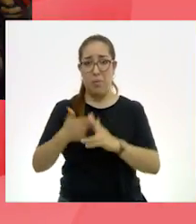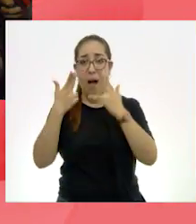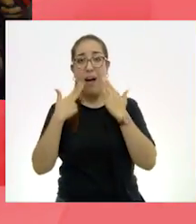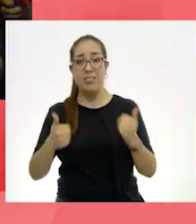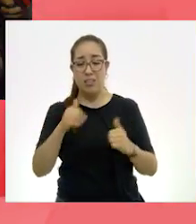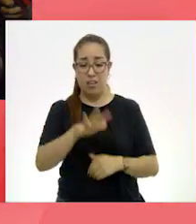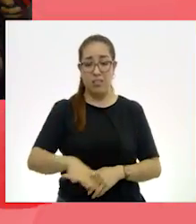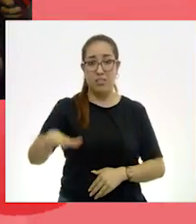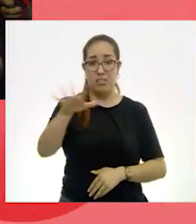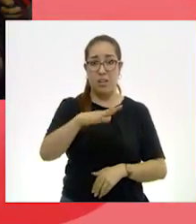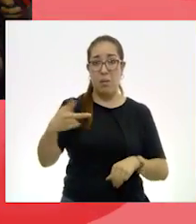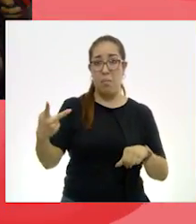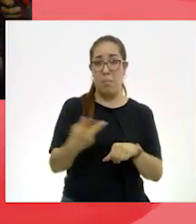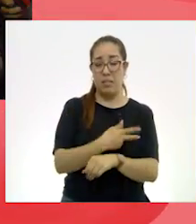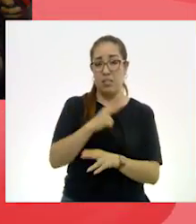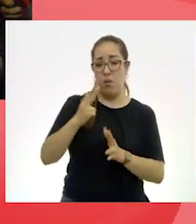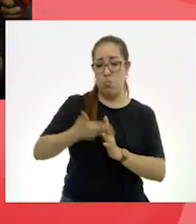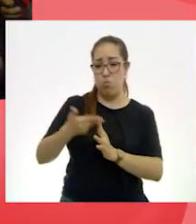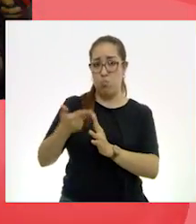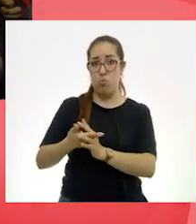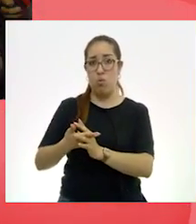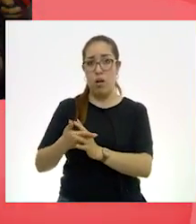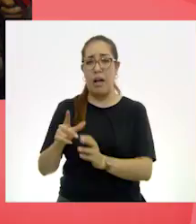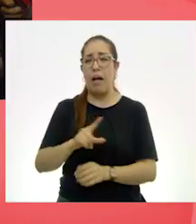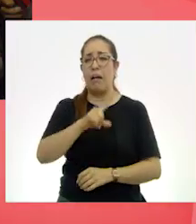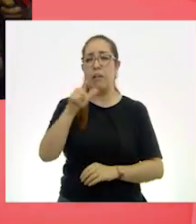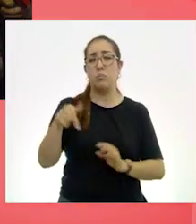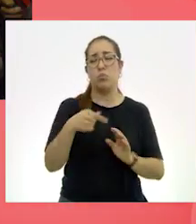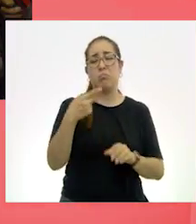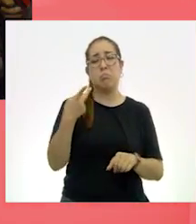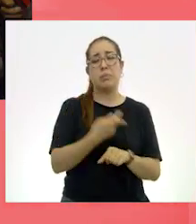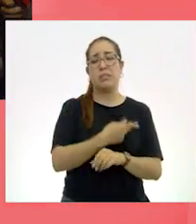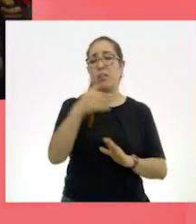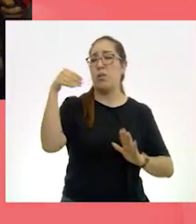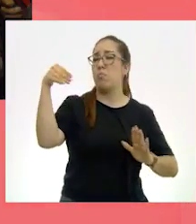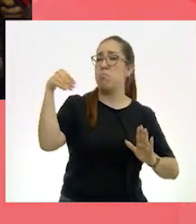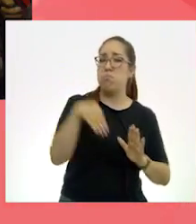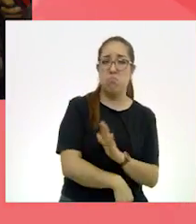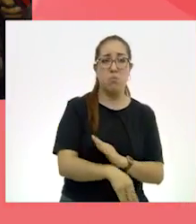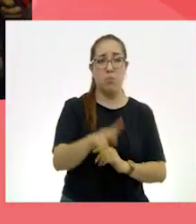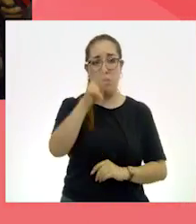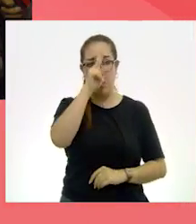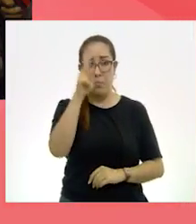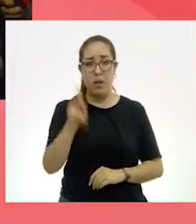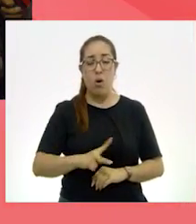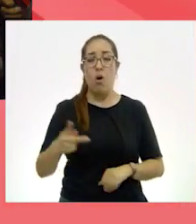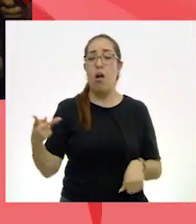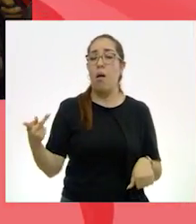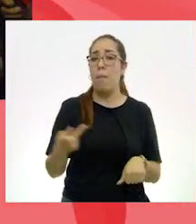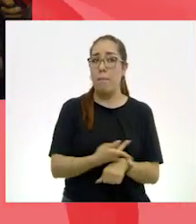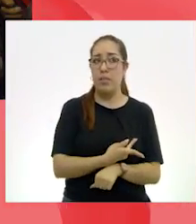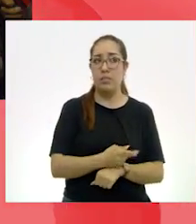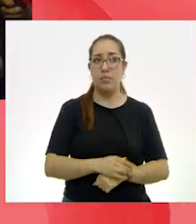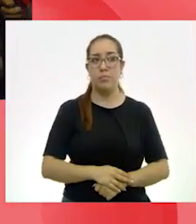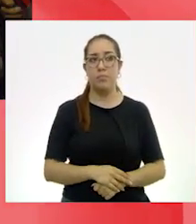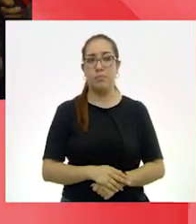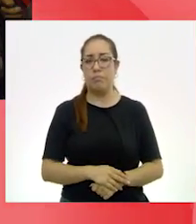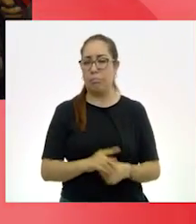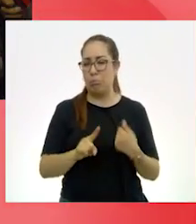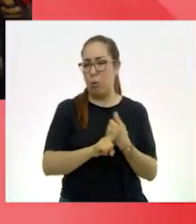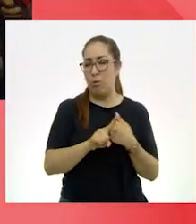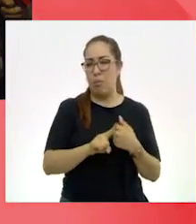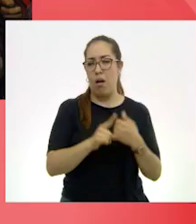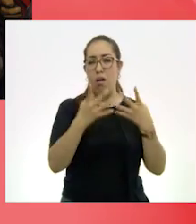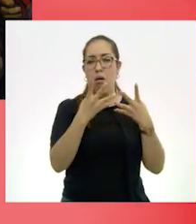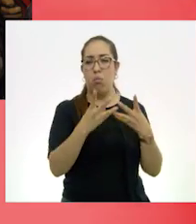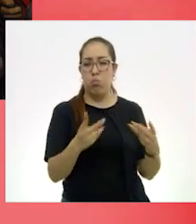Chiconcuac y San Vicente, y después muy bajos, en donde hay una baja intensidad en el conflicto, pero